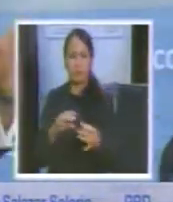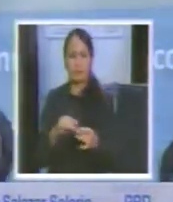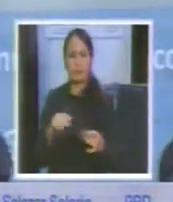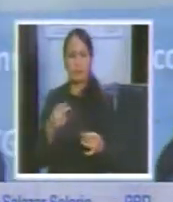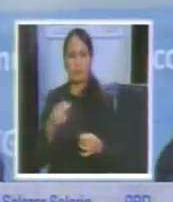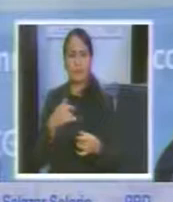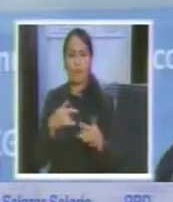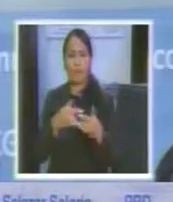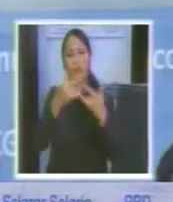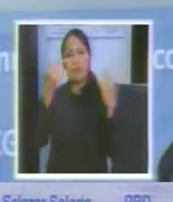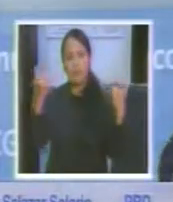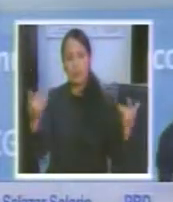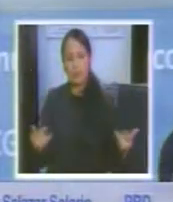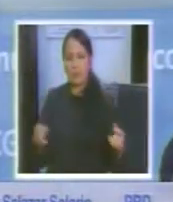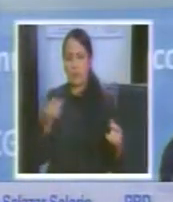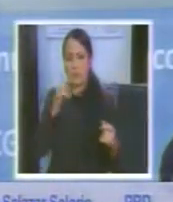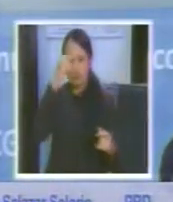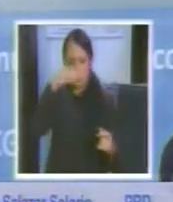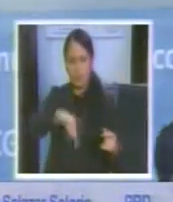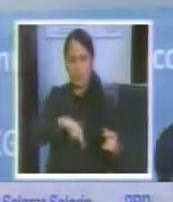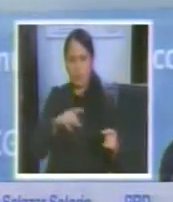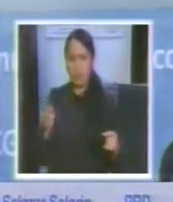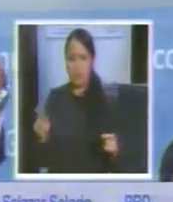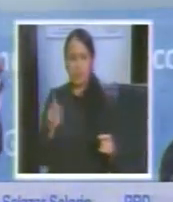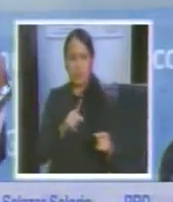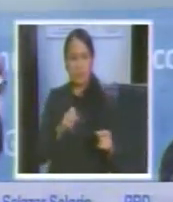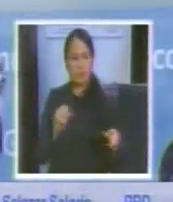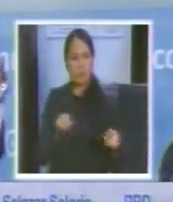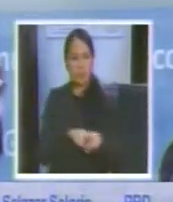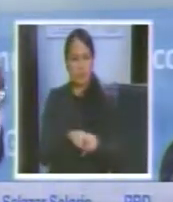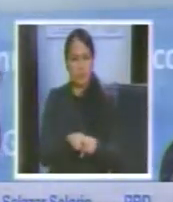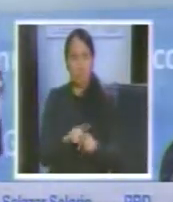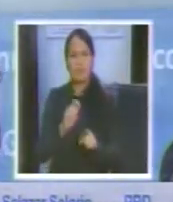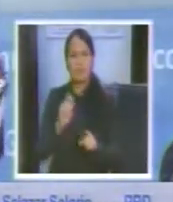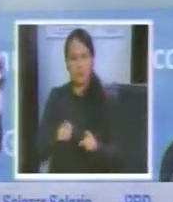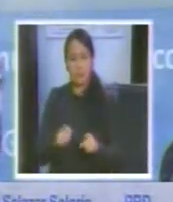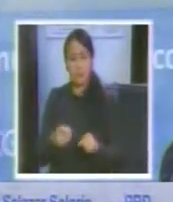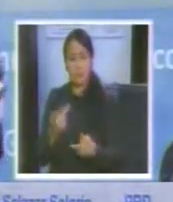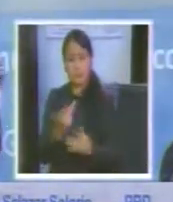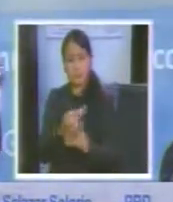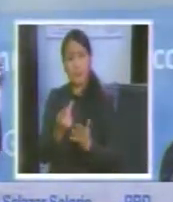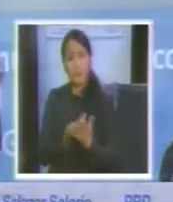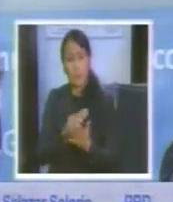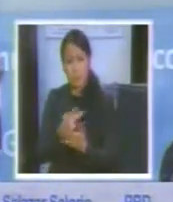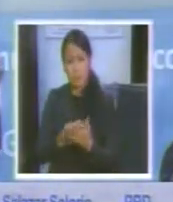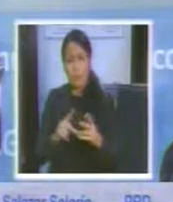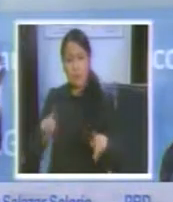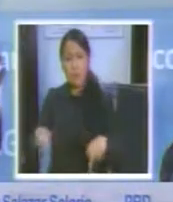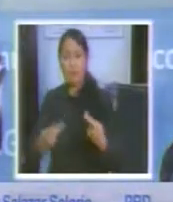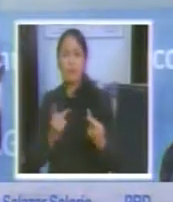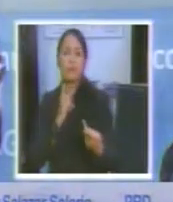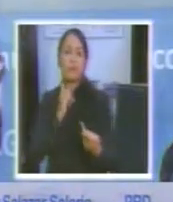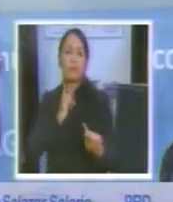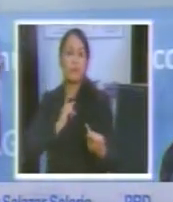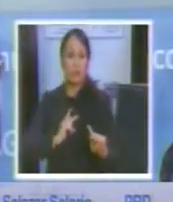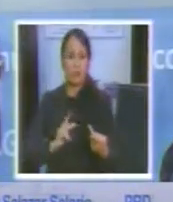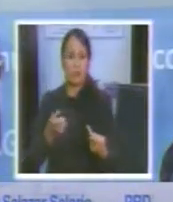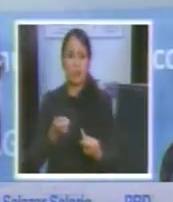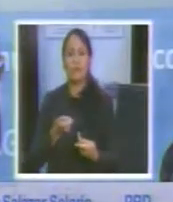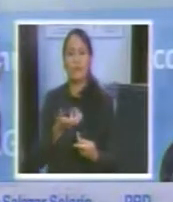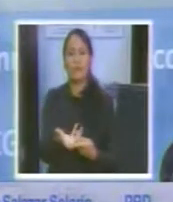que quisiéramos para nuestro país. Ellos tienen un programa dentro de lo que es su fondo petrolero, de la renta petrolera, que le